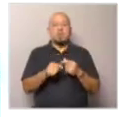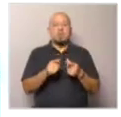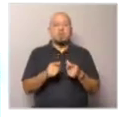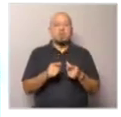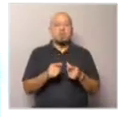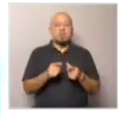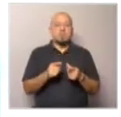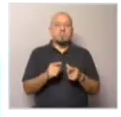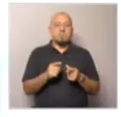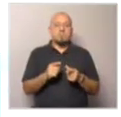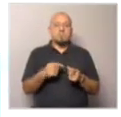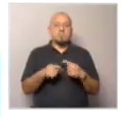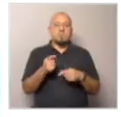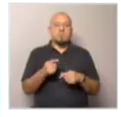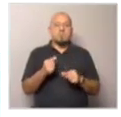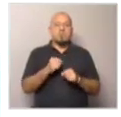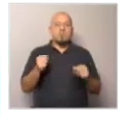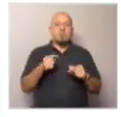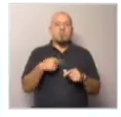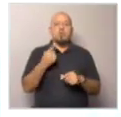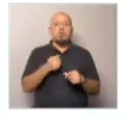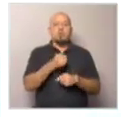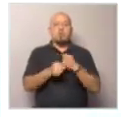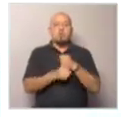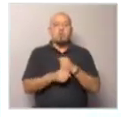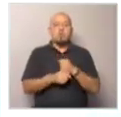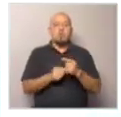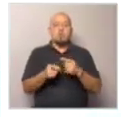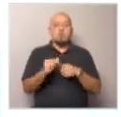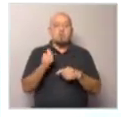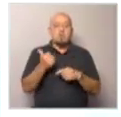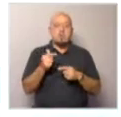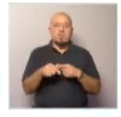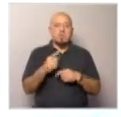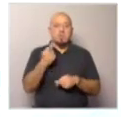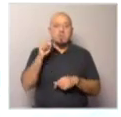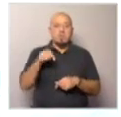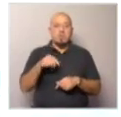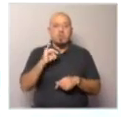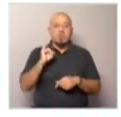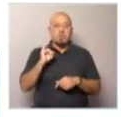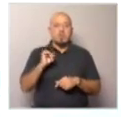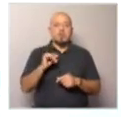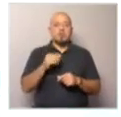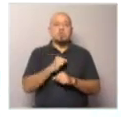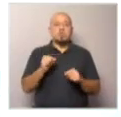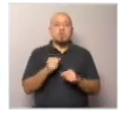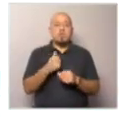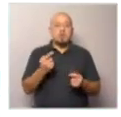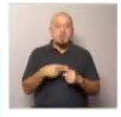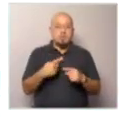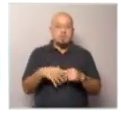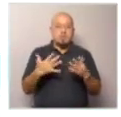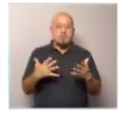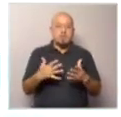compañera. Intentamos otros años otros proyectos, pero los perdimos, pero este se ganó. Entonces el 1 de mayo la idea es que se pueda festejar